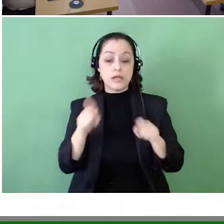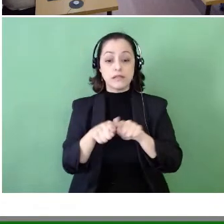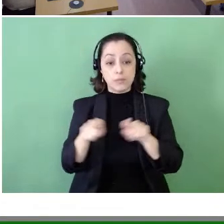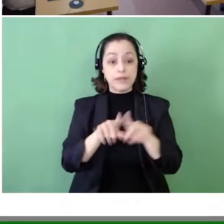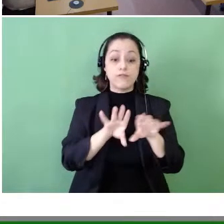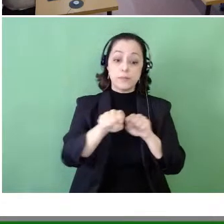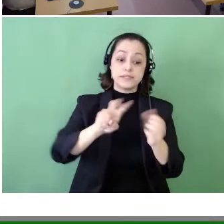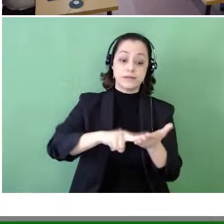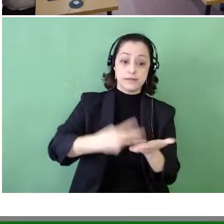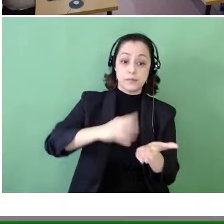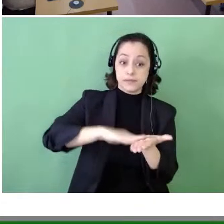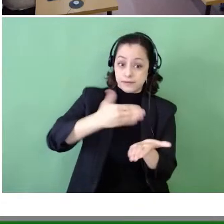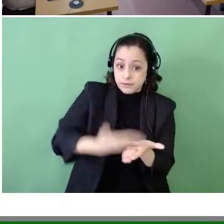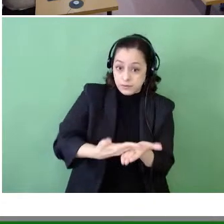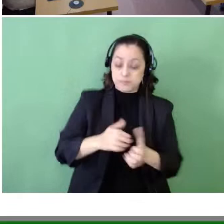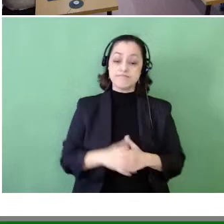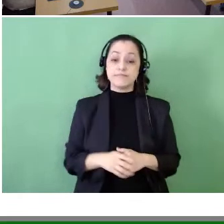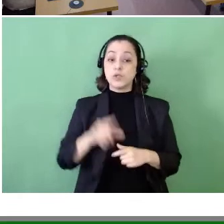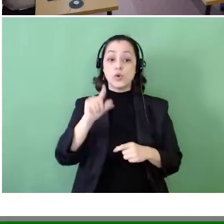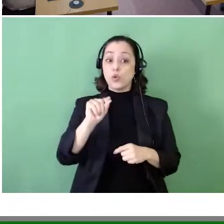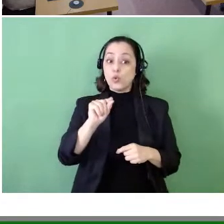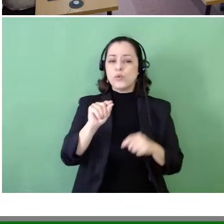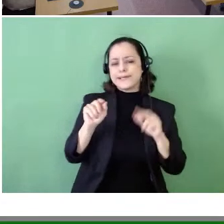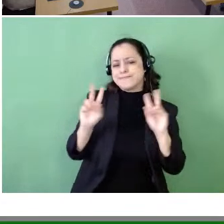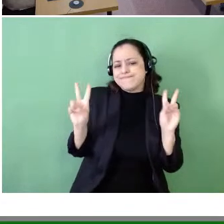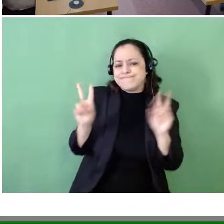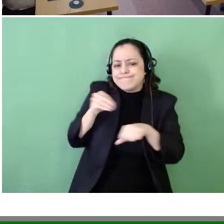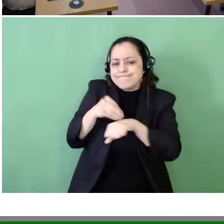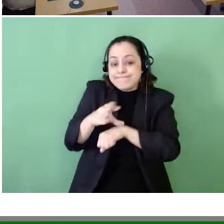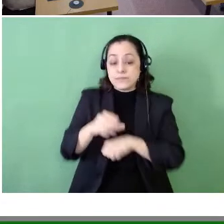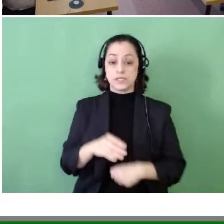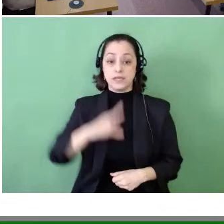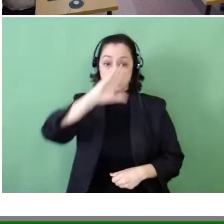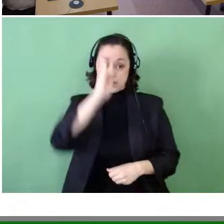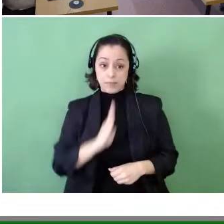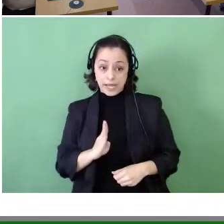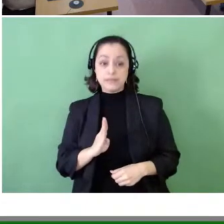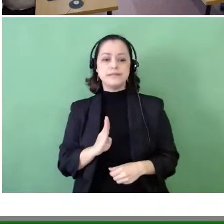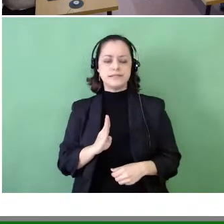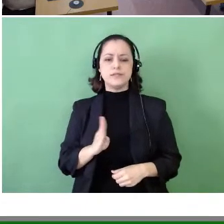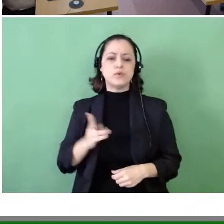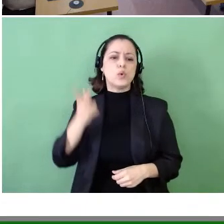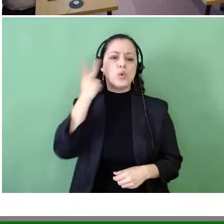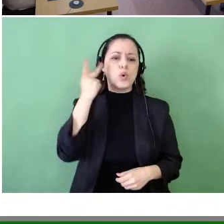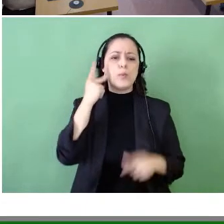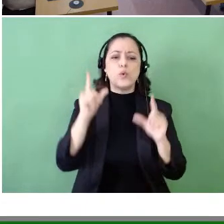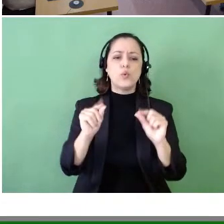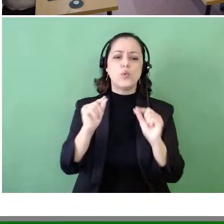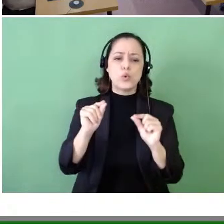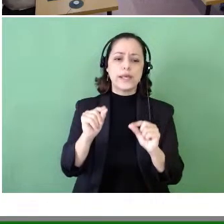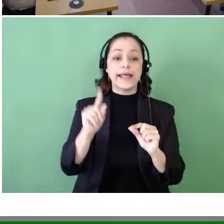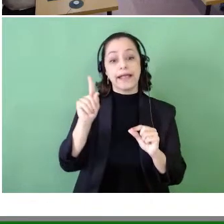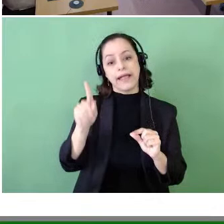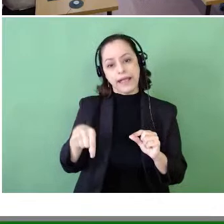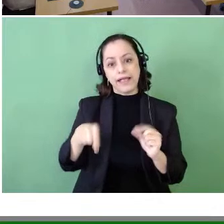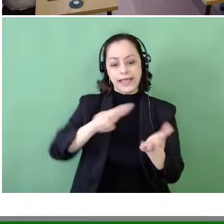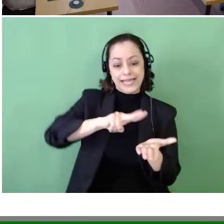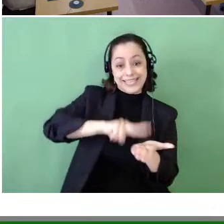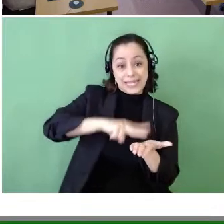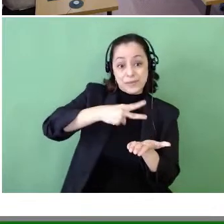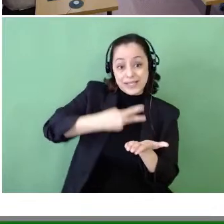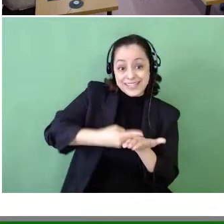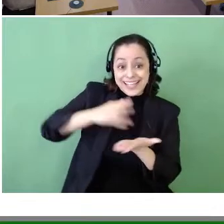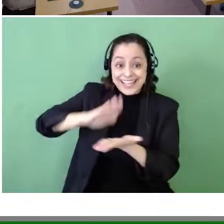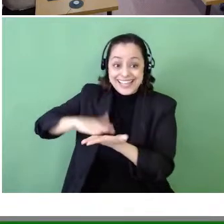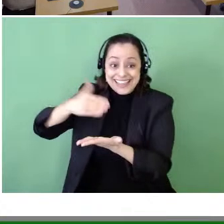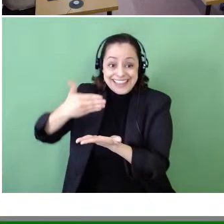Una observación es que es común en Brasil llamar este grupo de profesionales de traductores e intérpretes